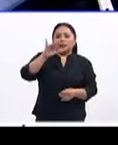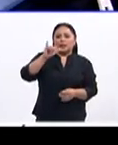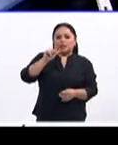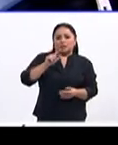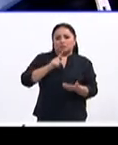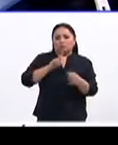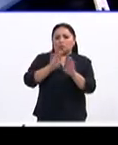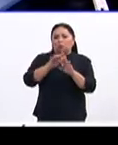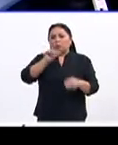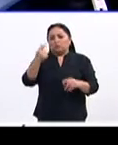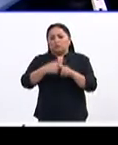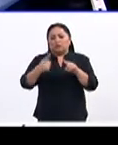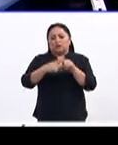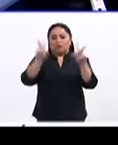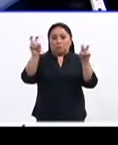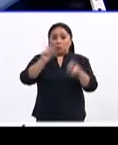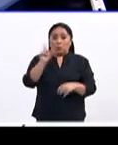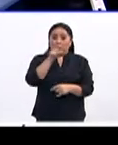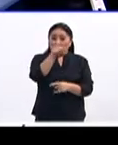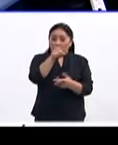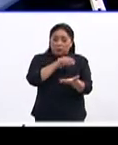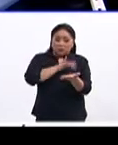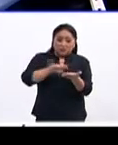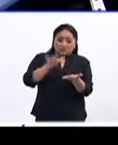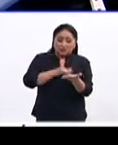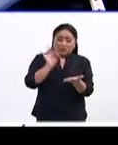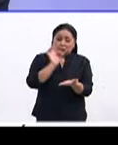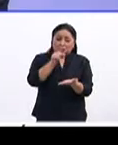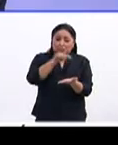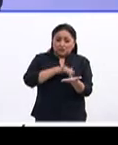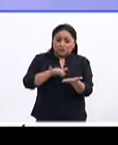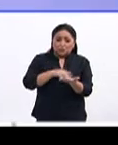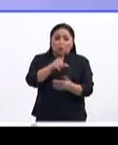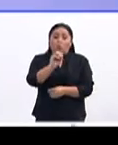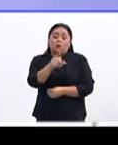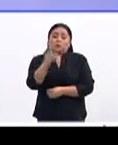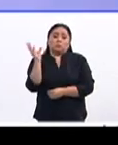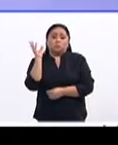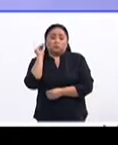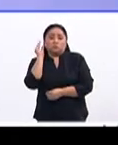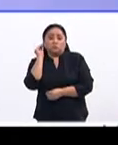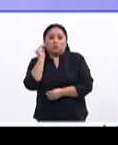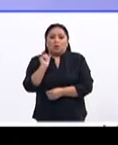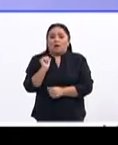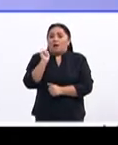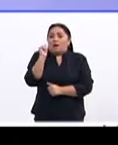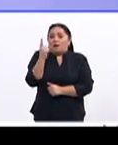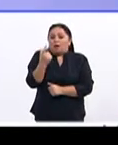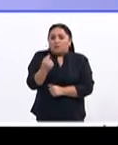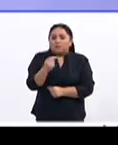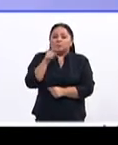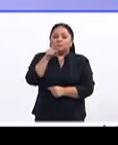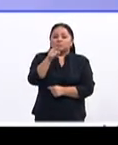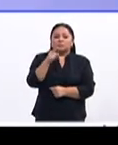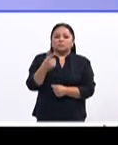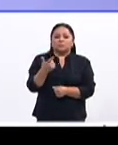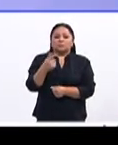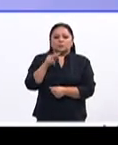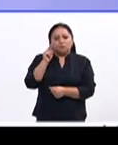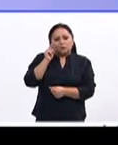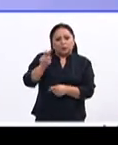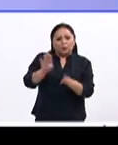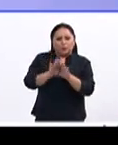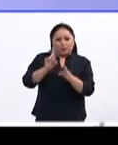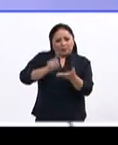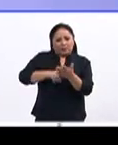aborda ciertos temas. Cuando tú lees, si tú lees o escuchas más bien algo que está